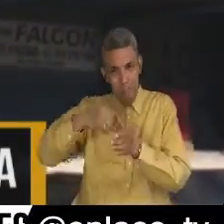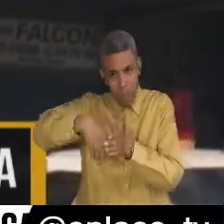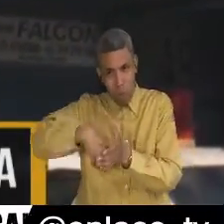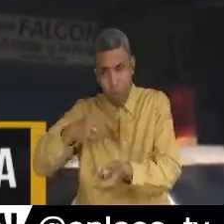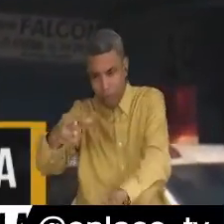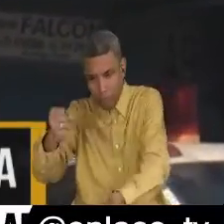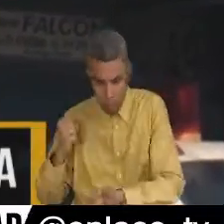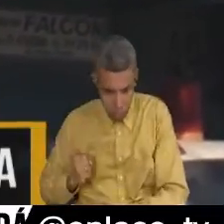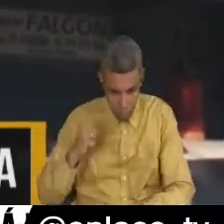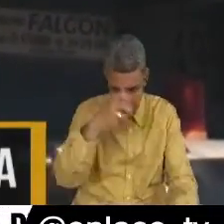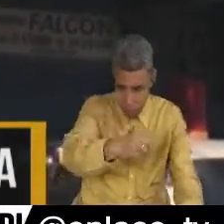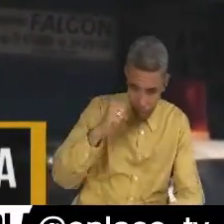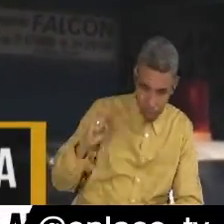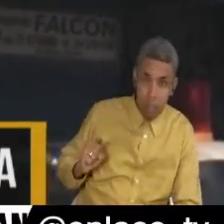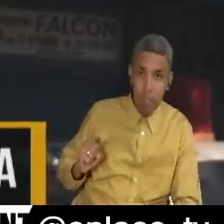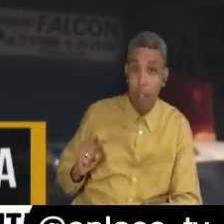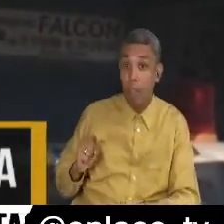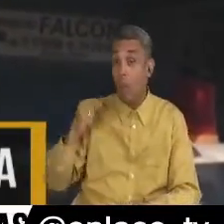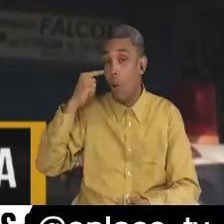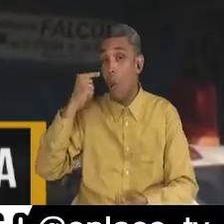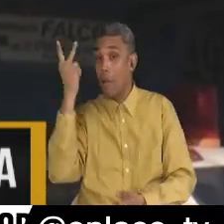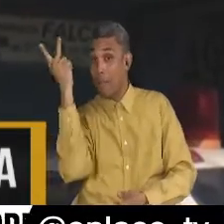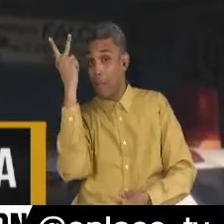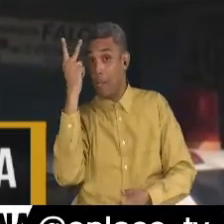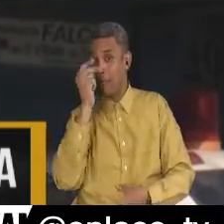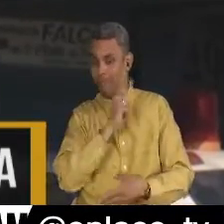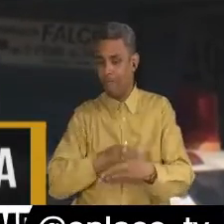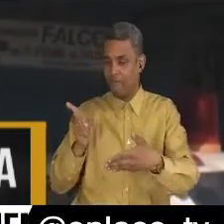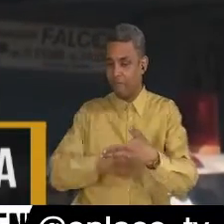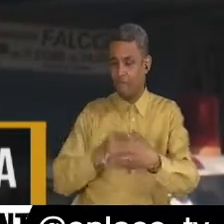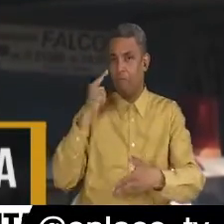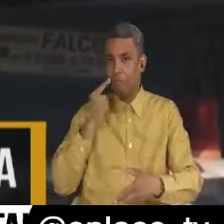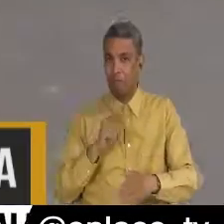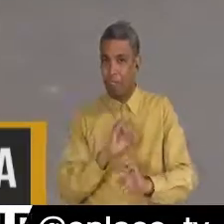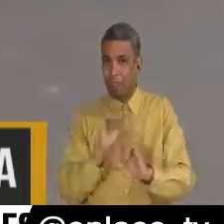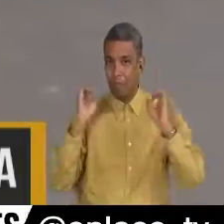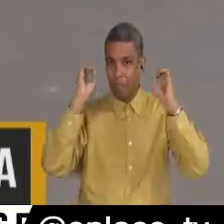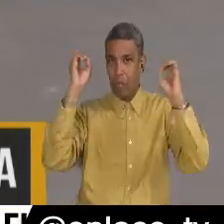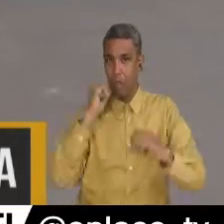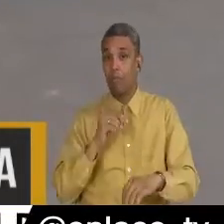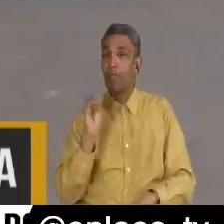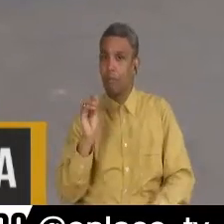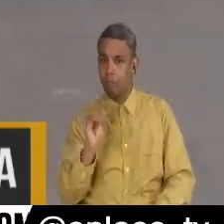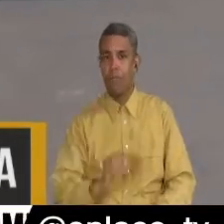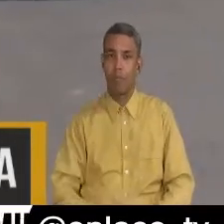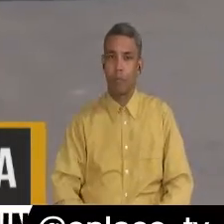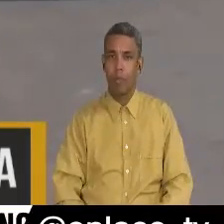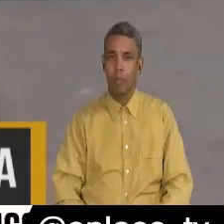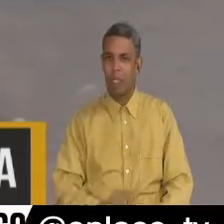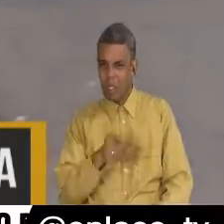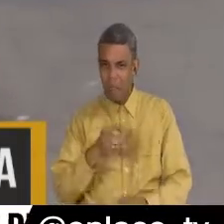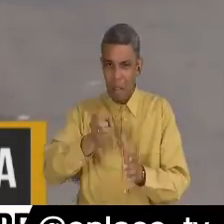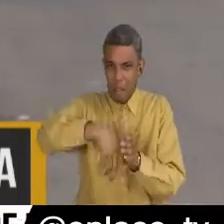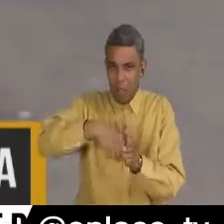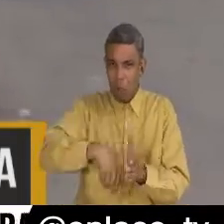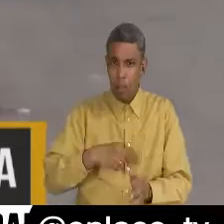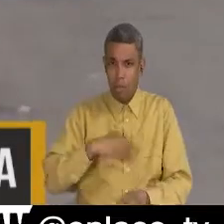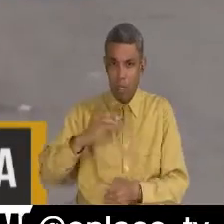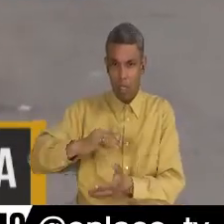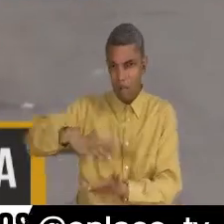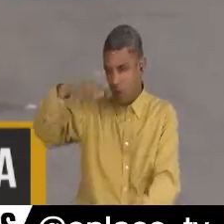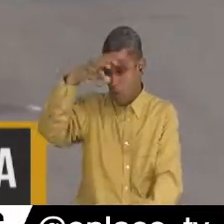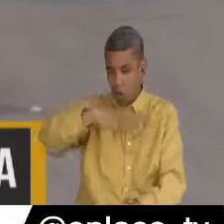para estos días, especialmente para el Viernes Santo, cuando no se hará recolección de basuras. Para evitar la proliferación de basuras por